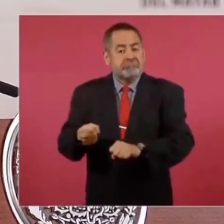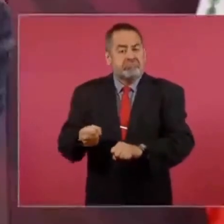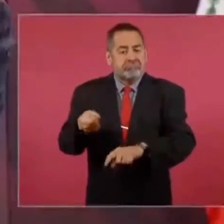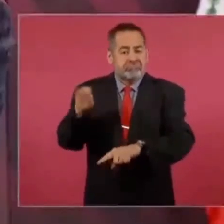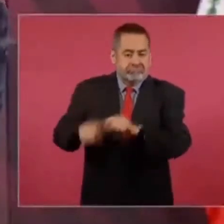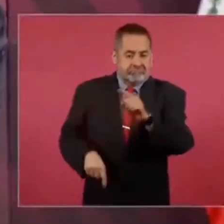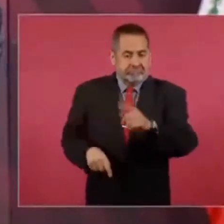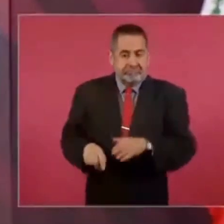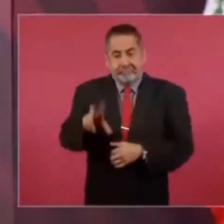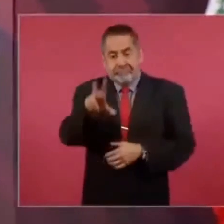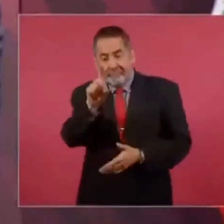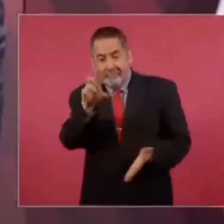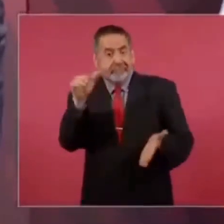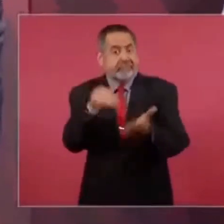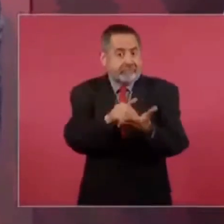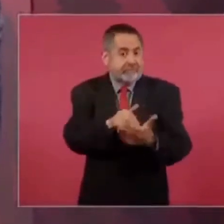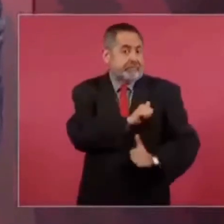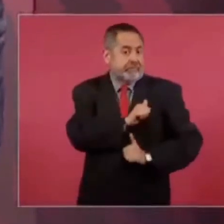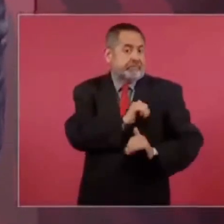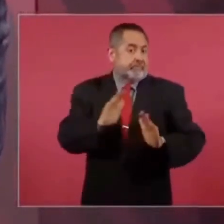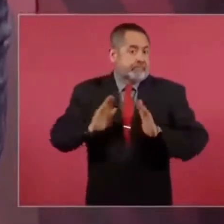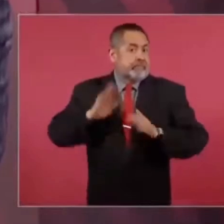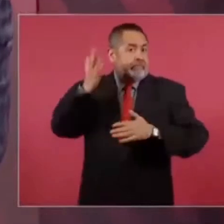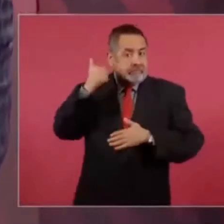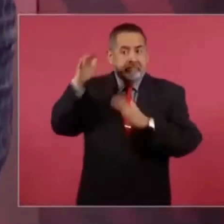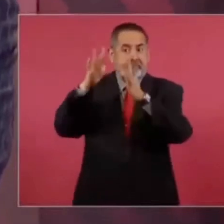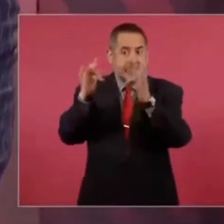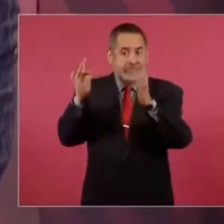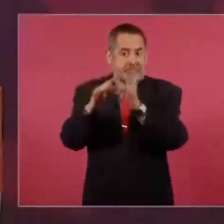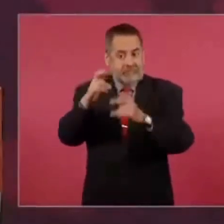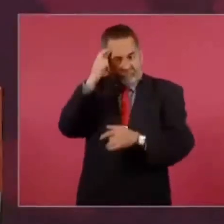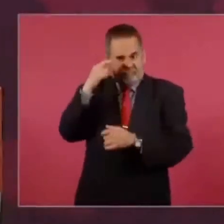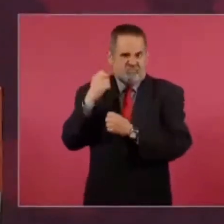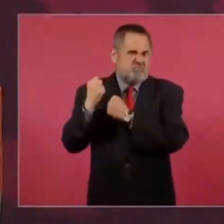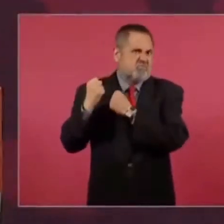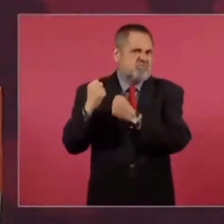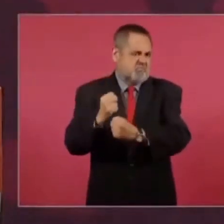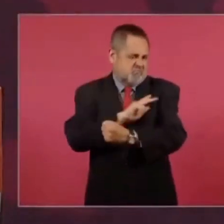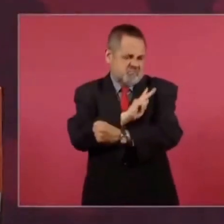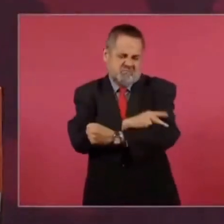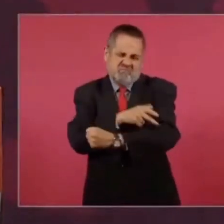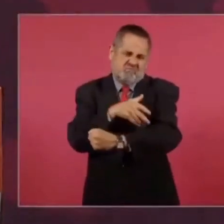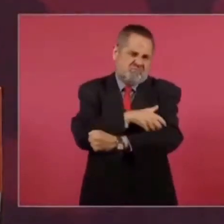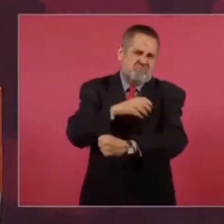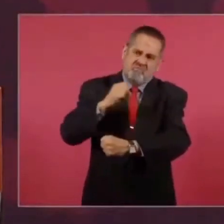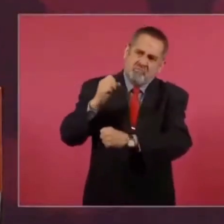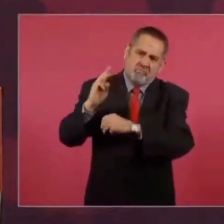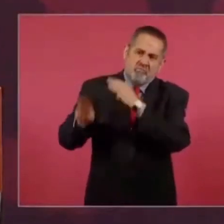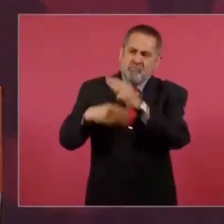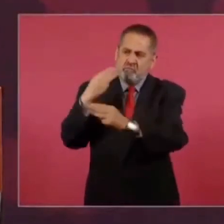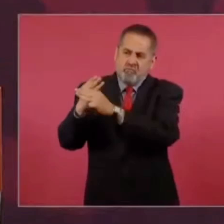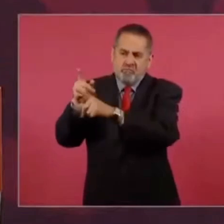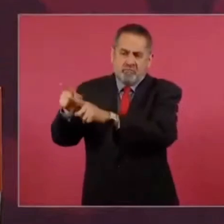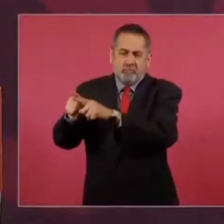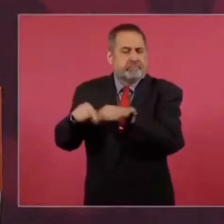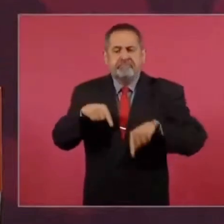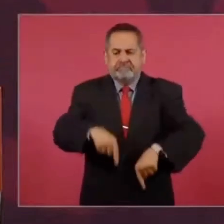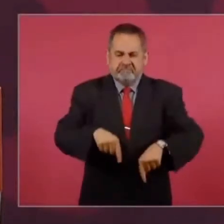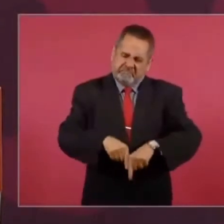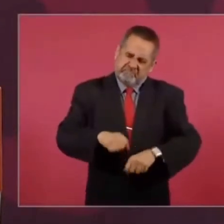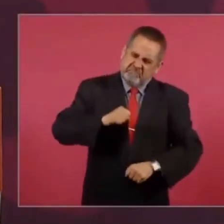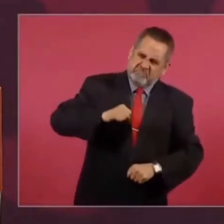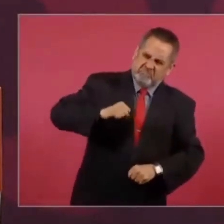de 30,000 soldados franceses, en ese entonces el ejército más poderoso del mundo, y se restauró nuestra